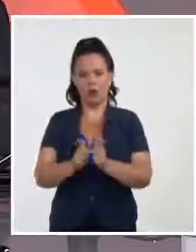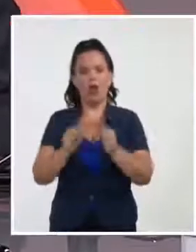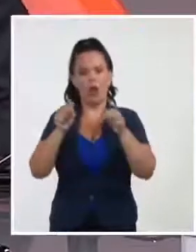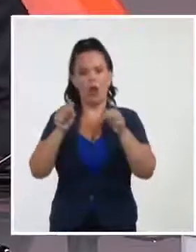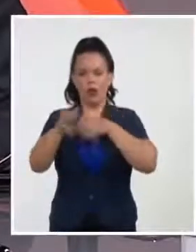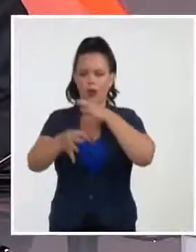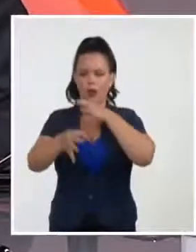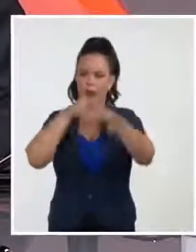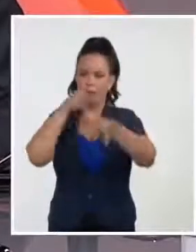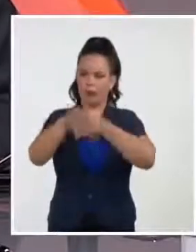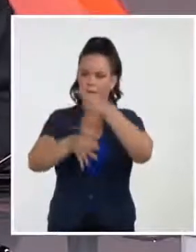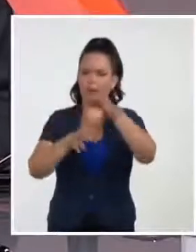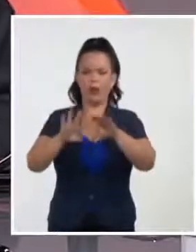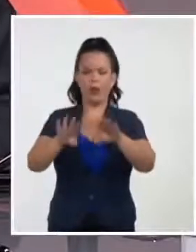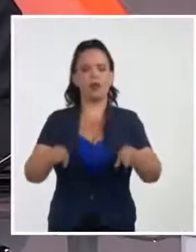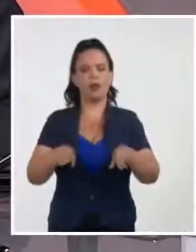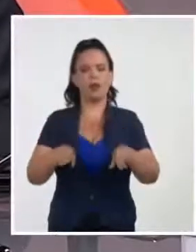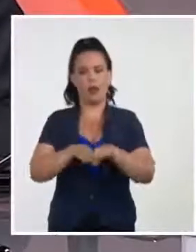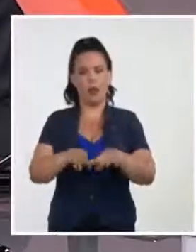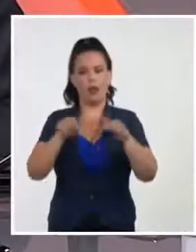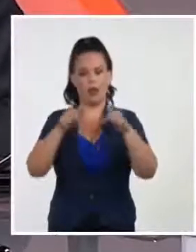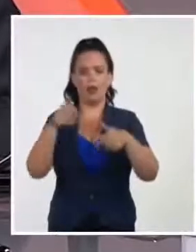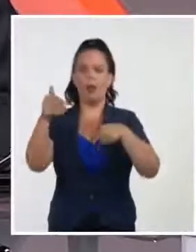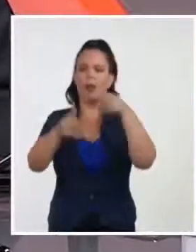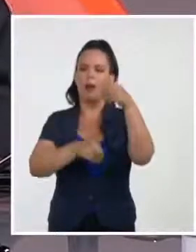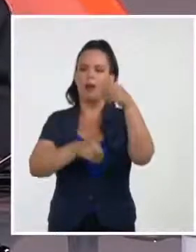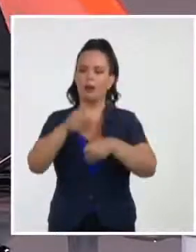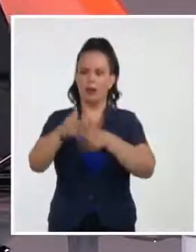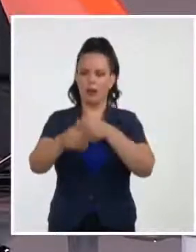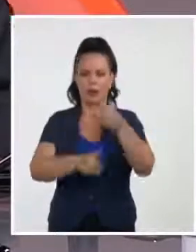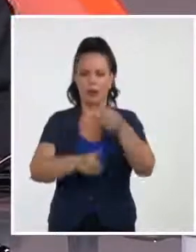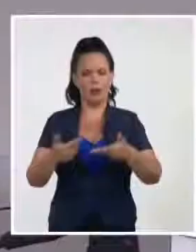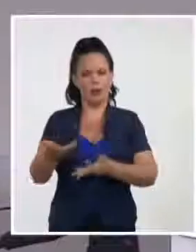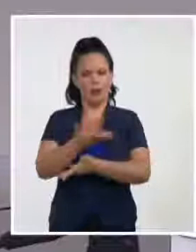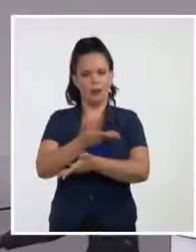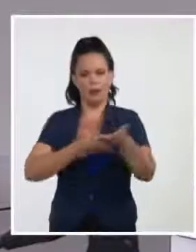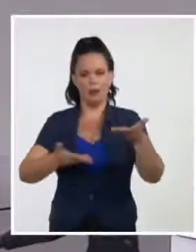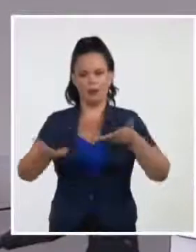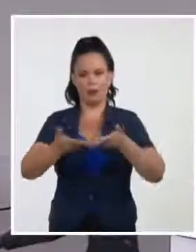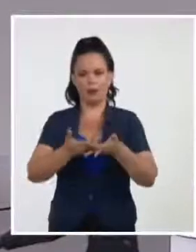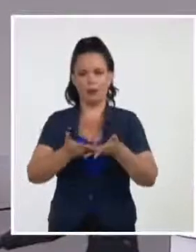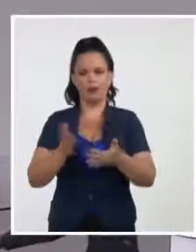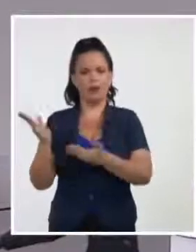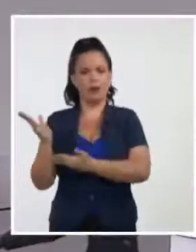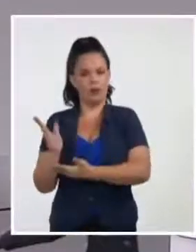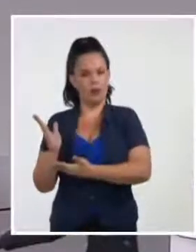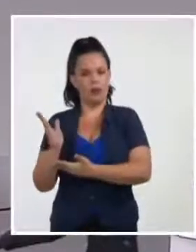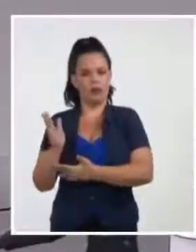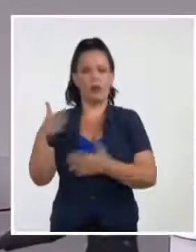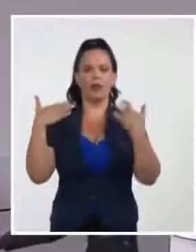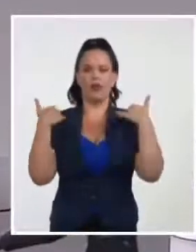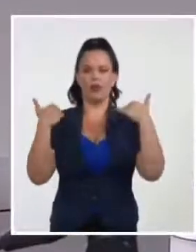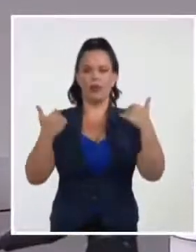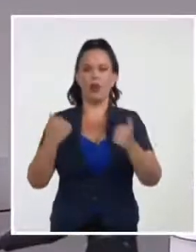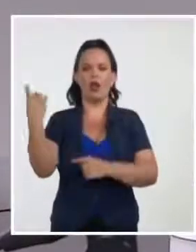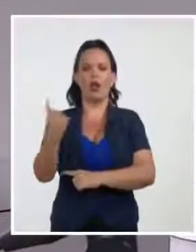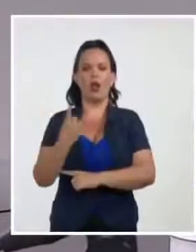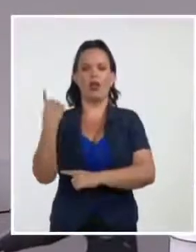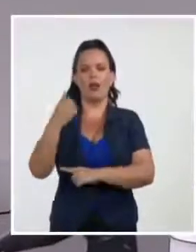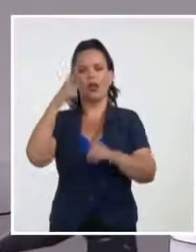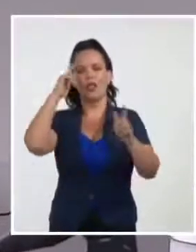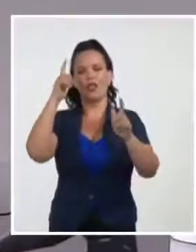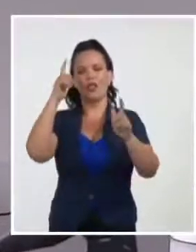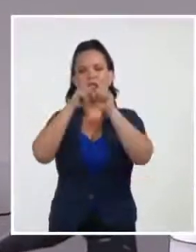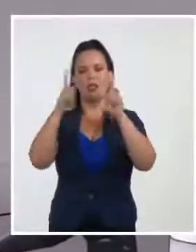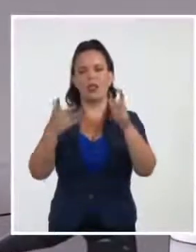nuestra mesa redonda, que tengo el placer de estar compartiendo con la doctora Eliana Morales Suárez, directora nacional de Ciencia e Innovación